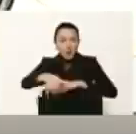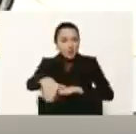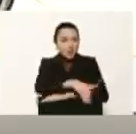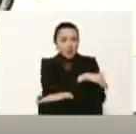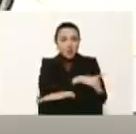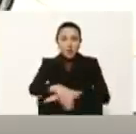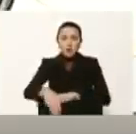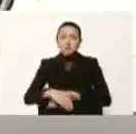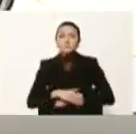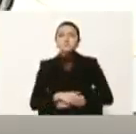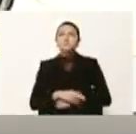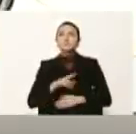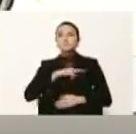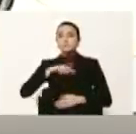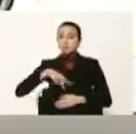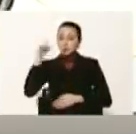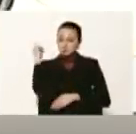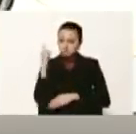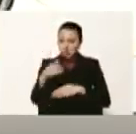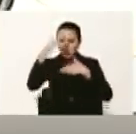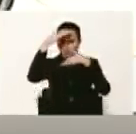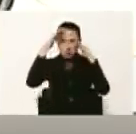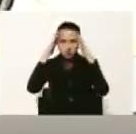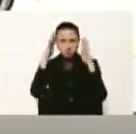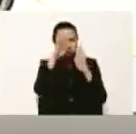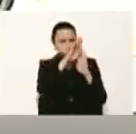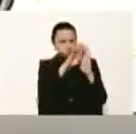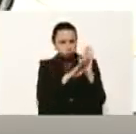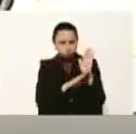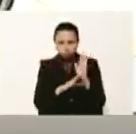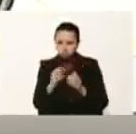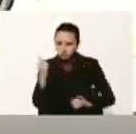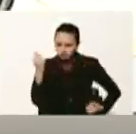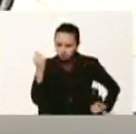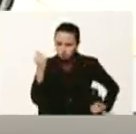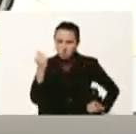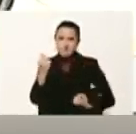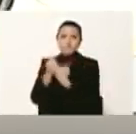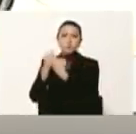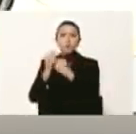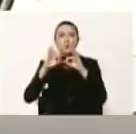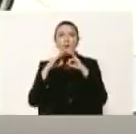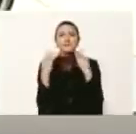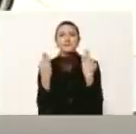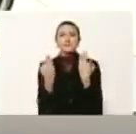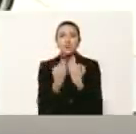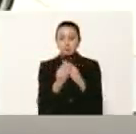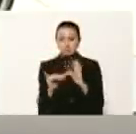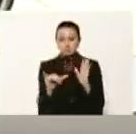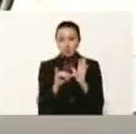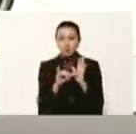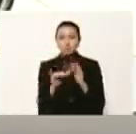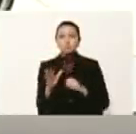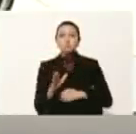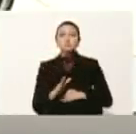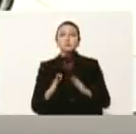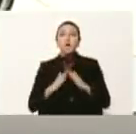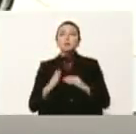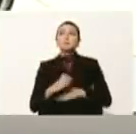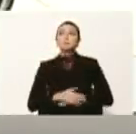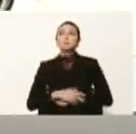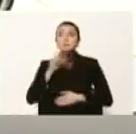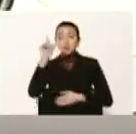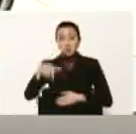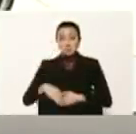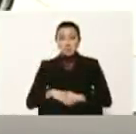estamos cumpliendo con todas las medidas de apoyo a la familia y tenemos